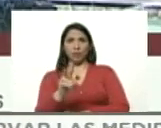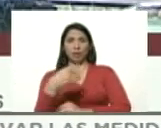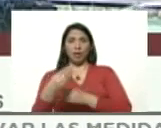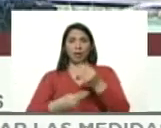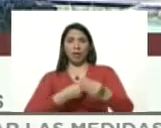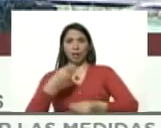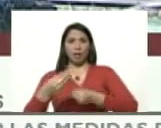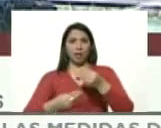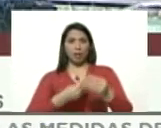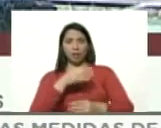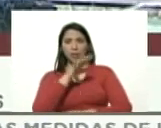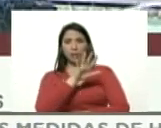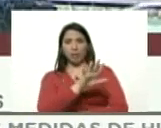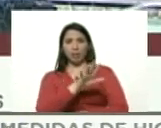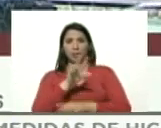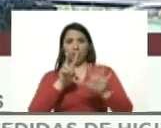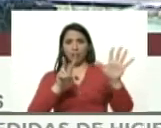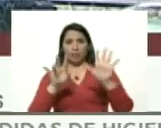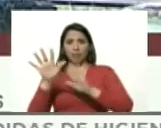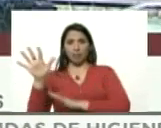realizado